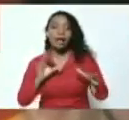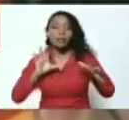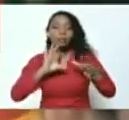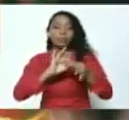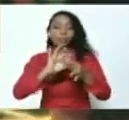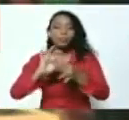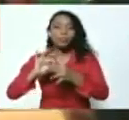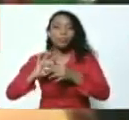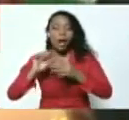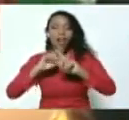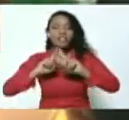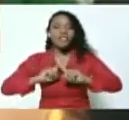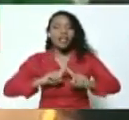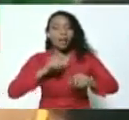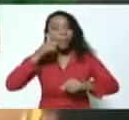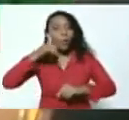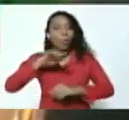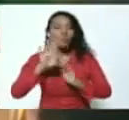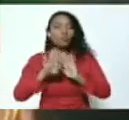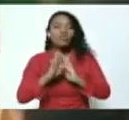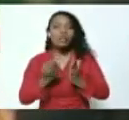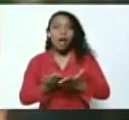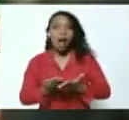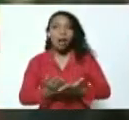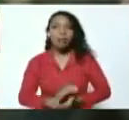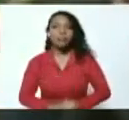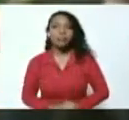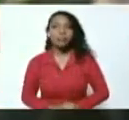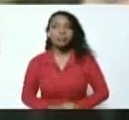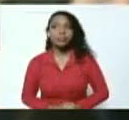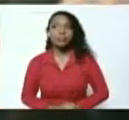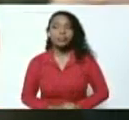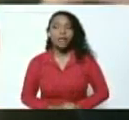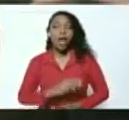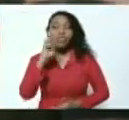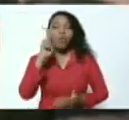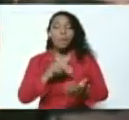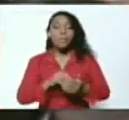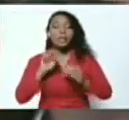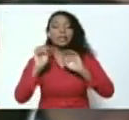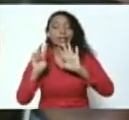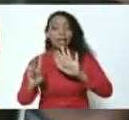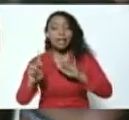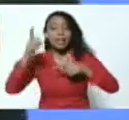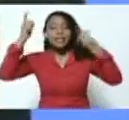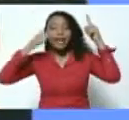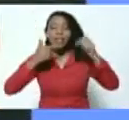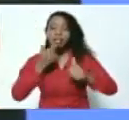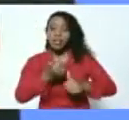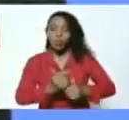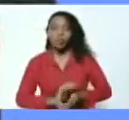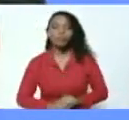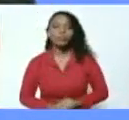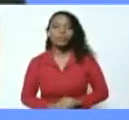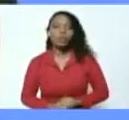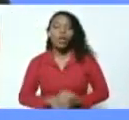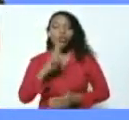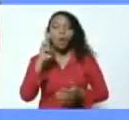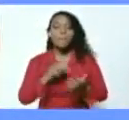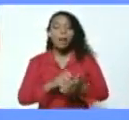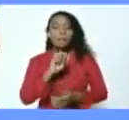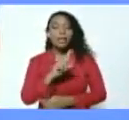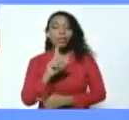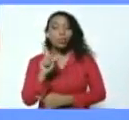para los diferentes pueblos del mundo. En el 2007, entonces, Chávez dijo: en el